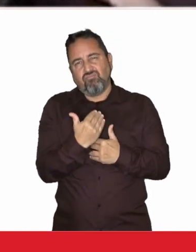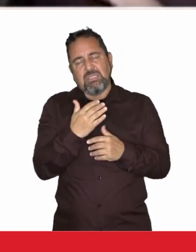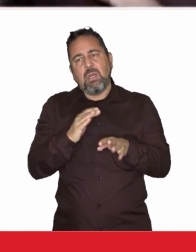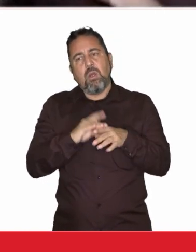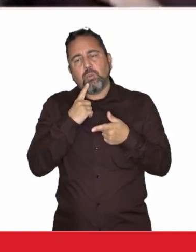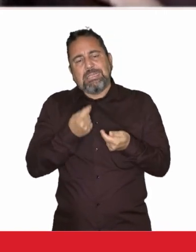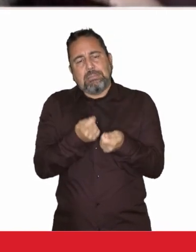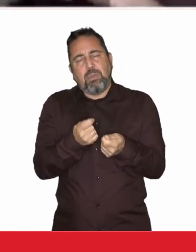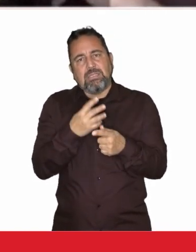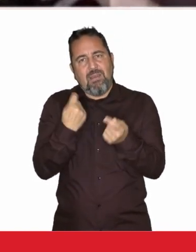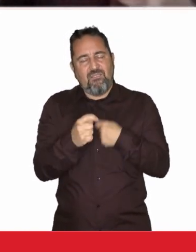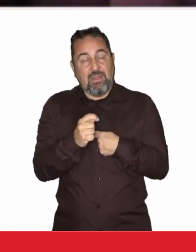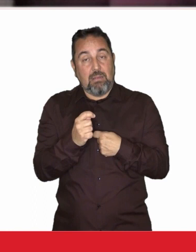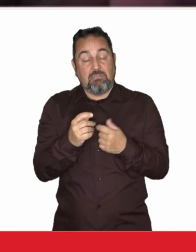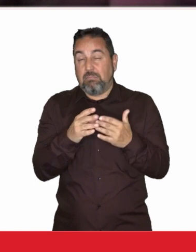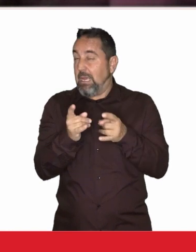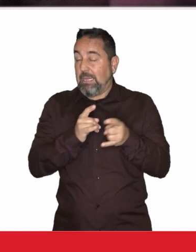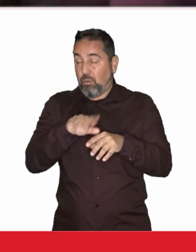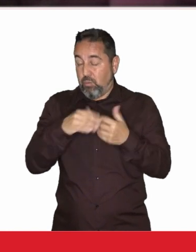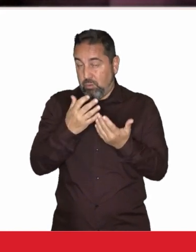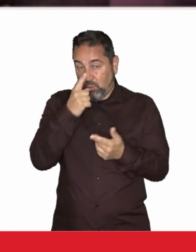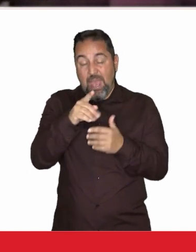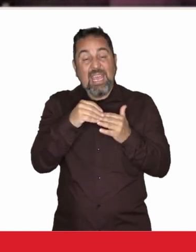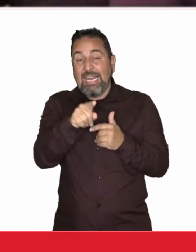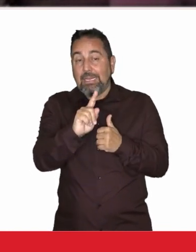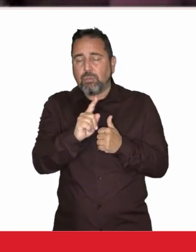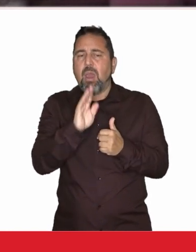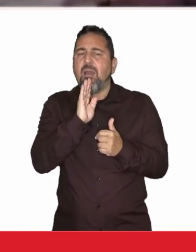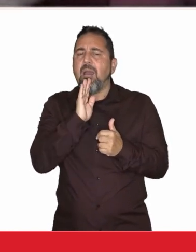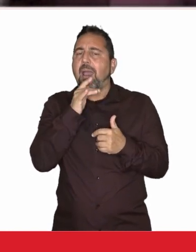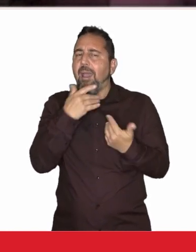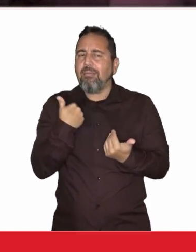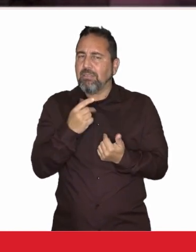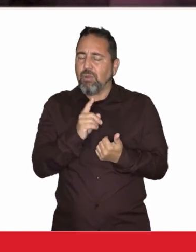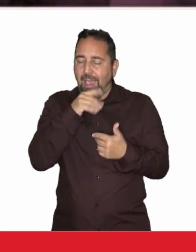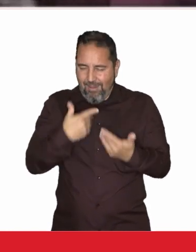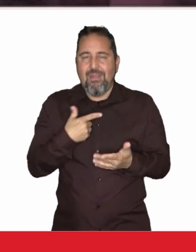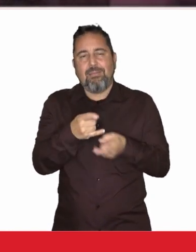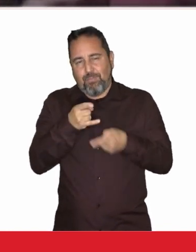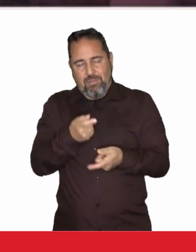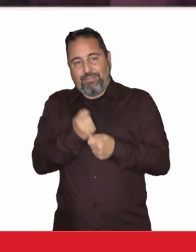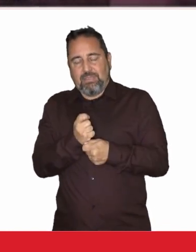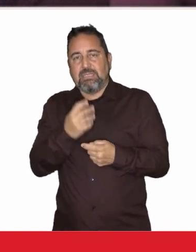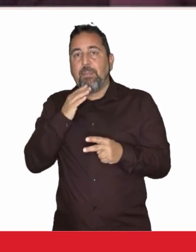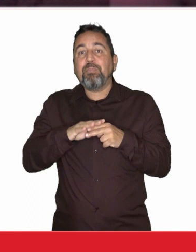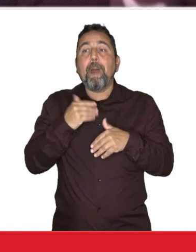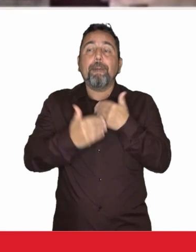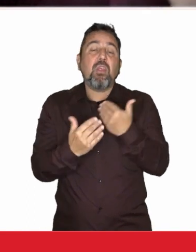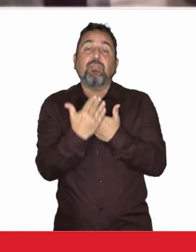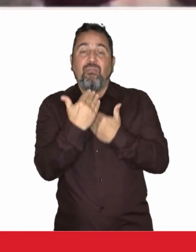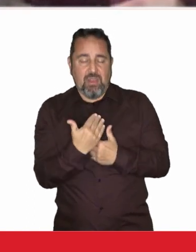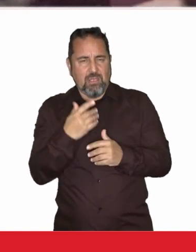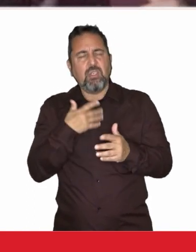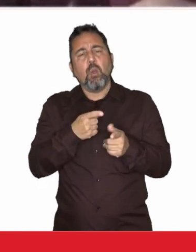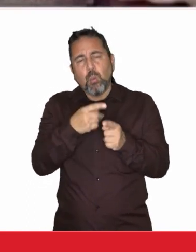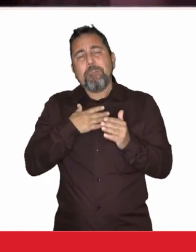y estimular las ventas. Captar al cliente, todo el mundo lo pilla, tú no eras mi cliente y ahora lo eres. Es el proceso de captación. El proceso de fidelización es,